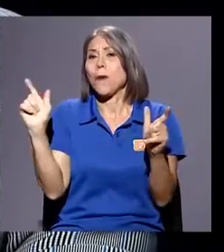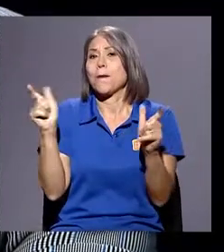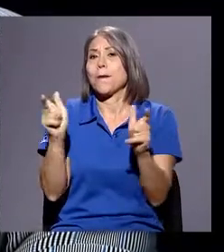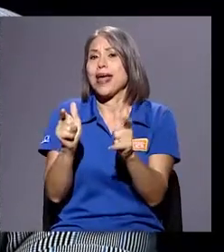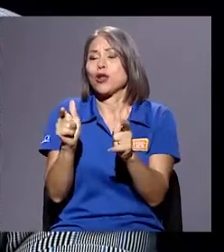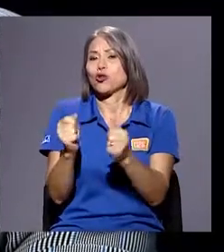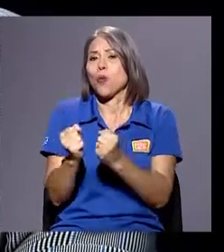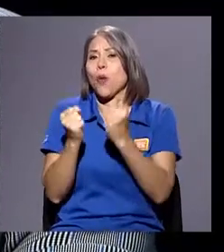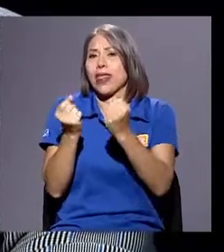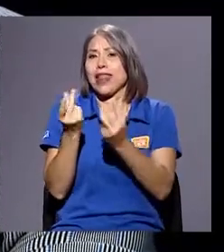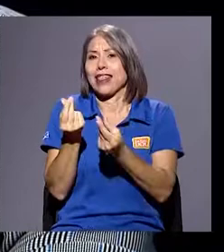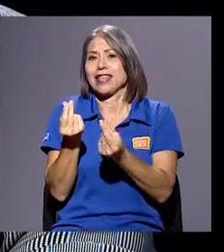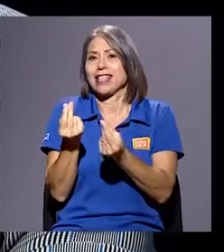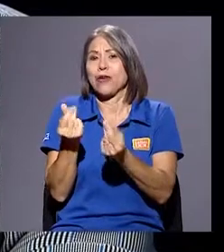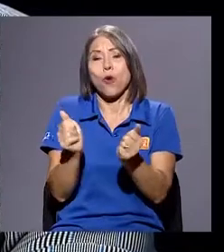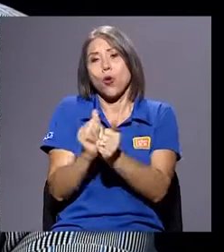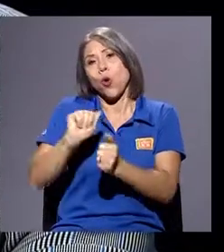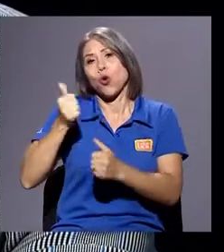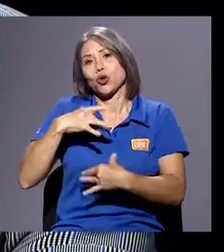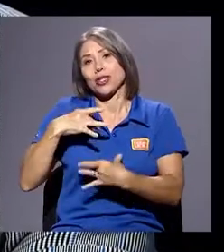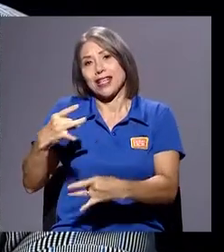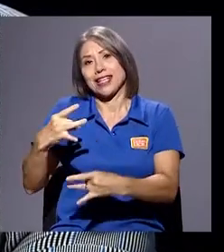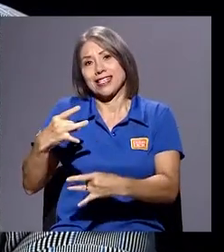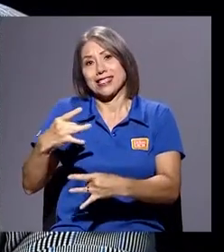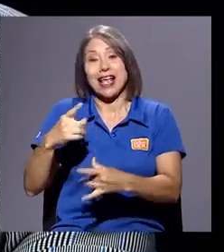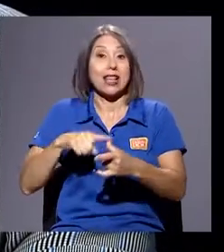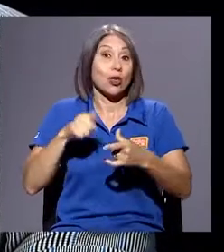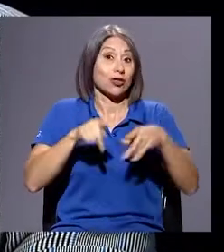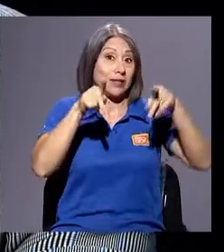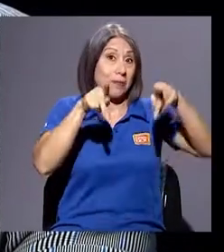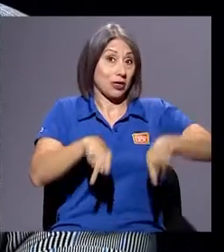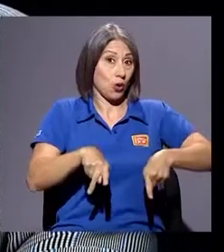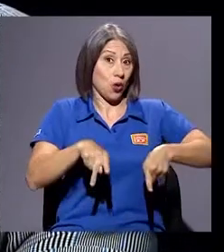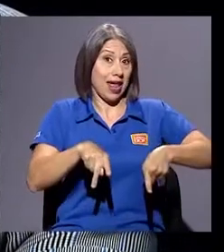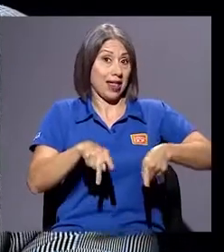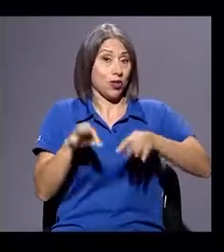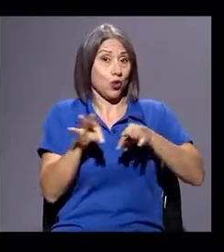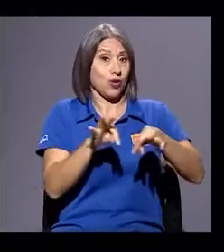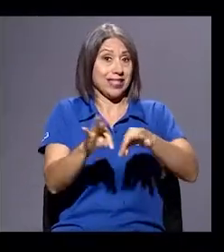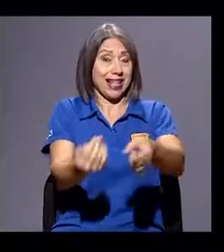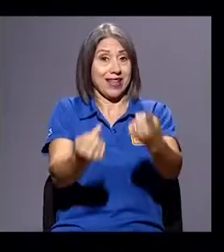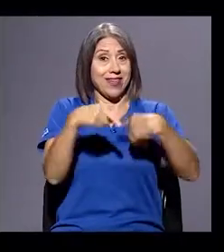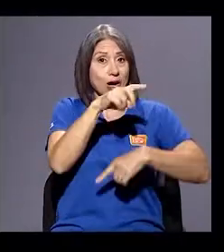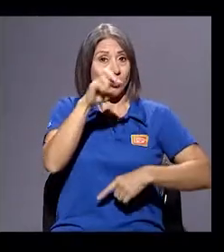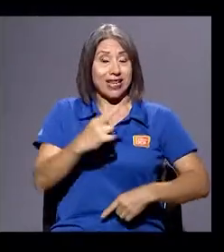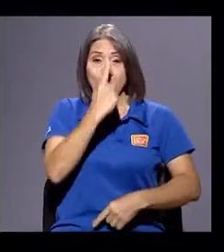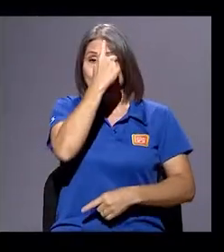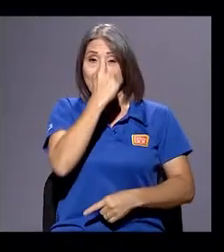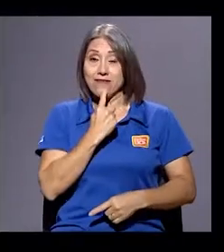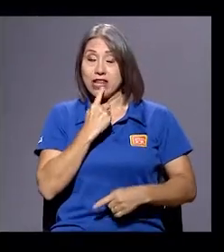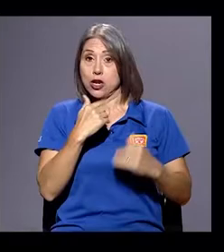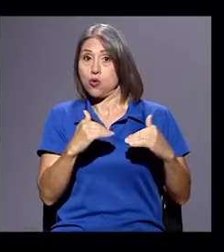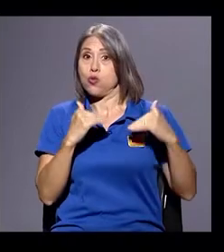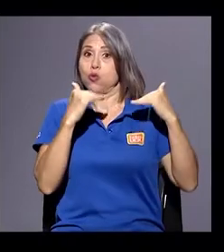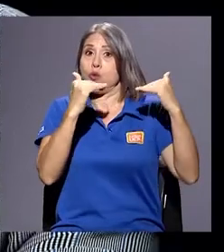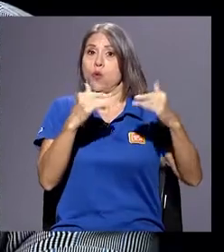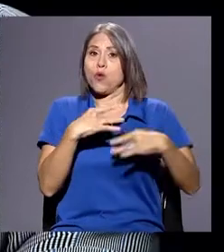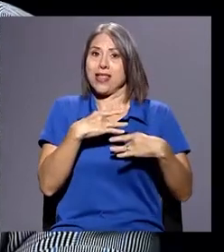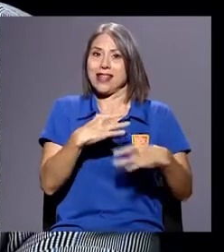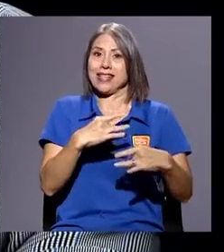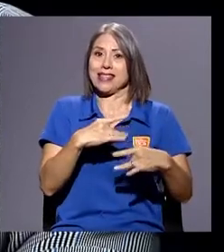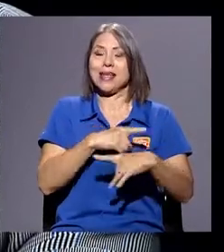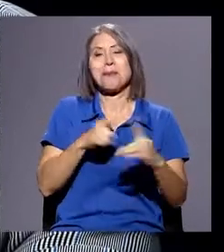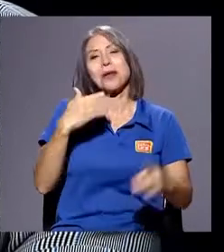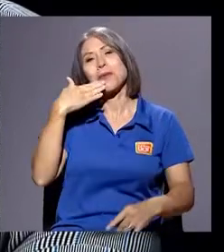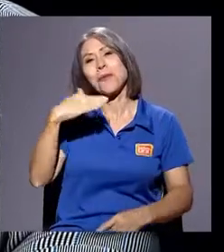intereses, y eso hace que, por supuesto, que el perfil del turista que viene a Costa Rica sea muy interesante. La mala noticia es que eso hace que el turismo